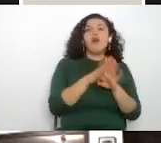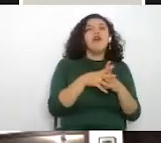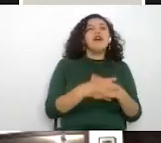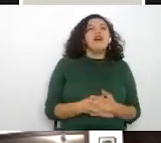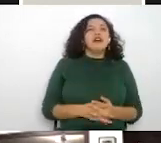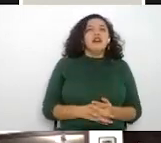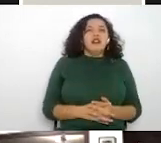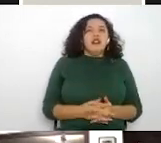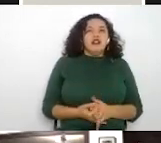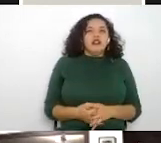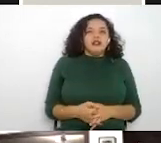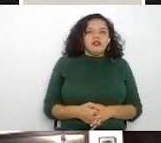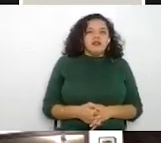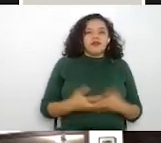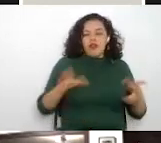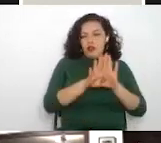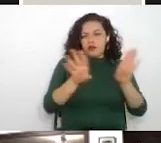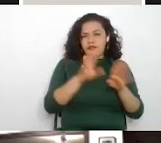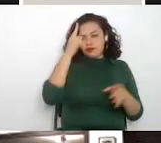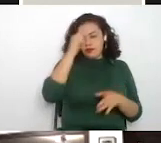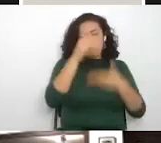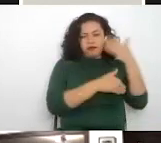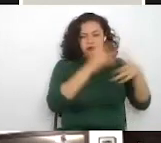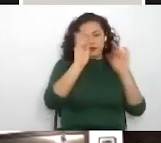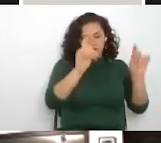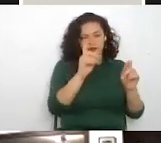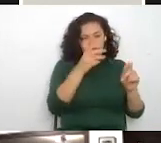hace el proceso de entrega de